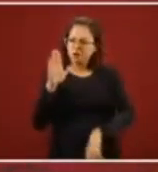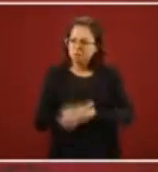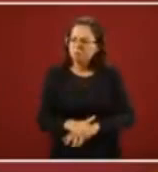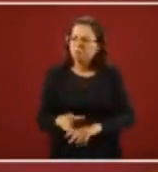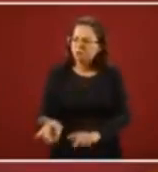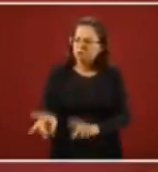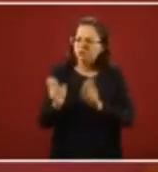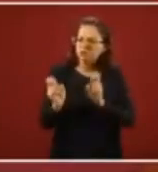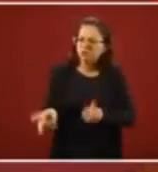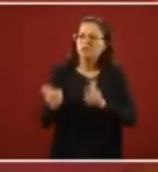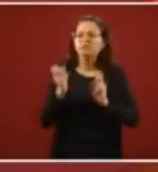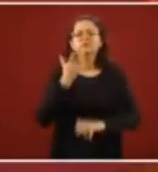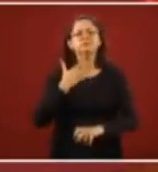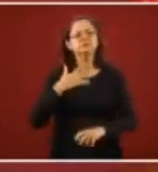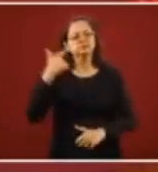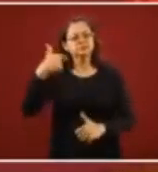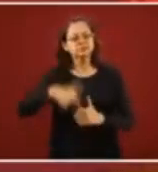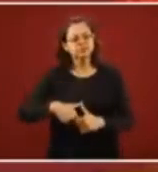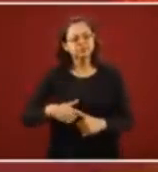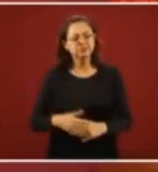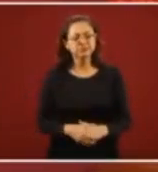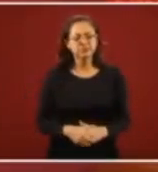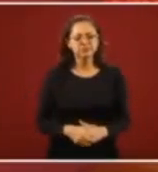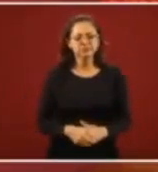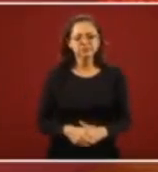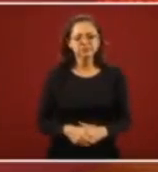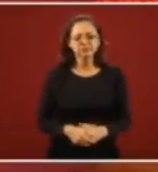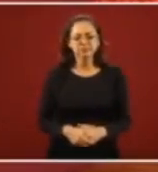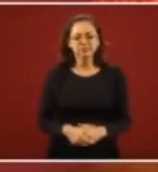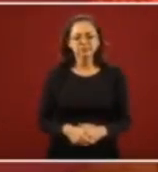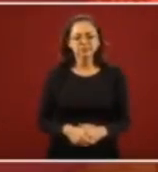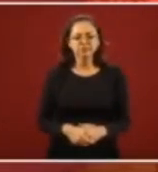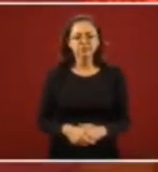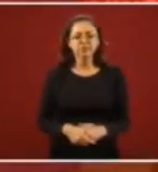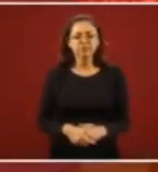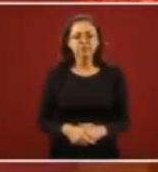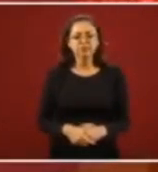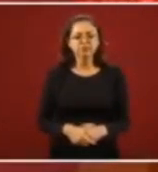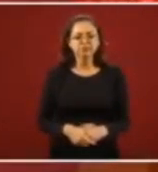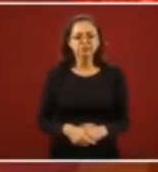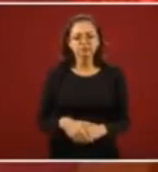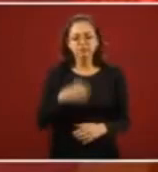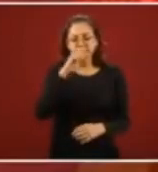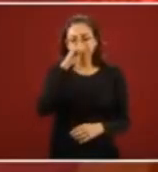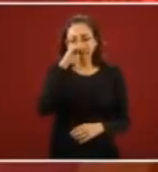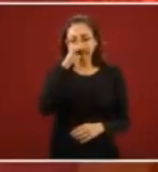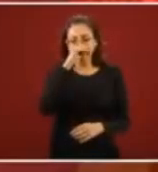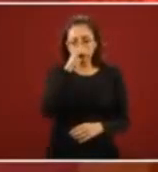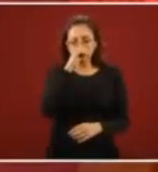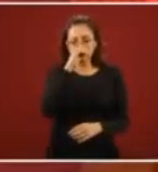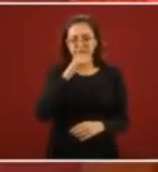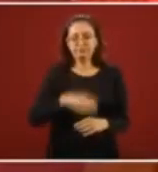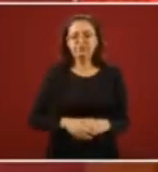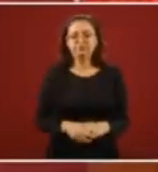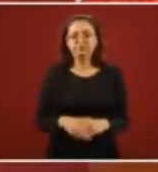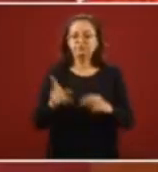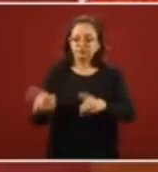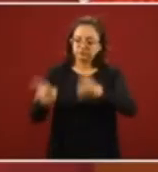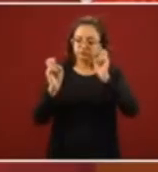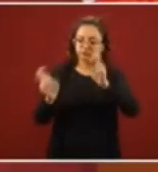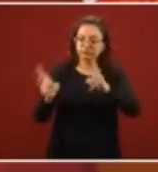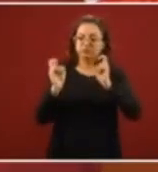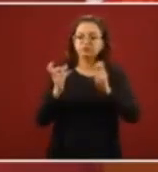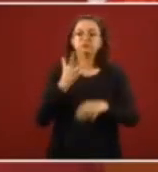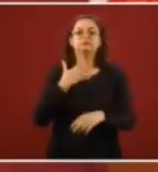actos de robo de